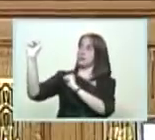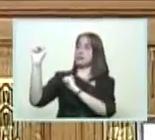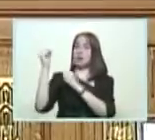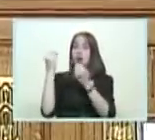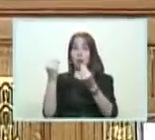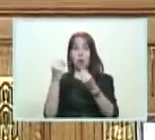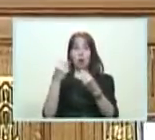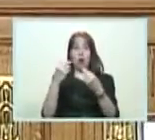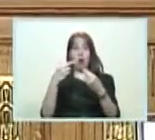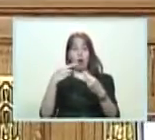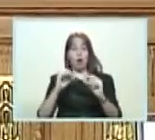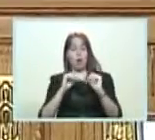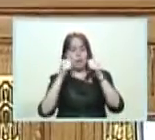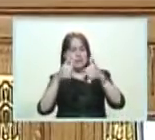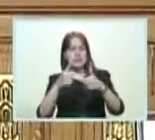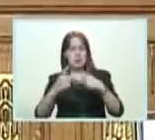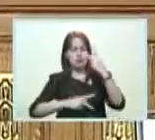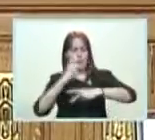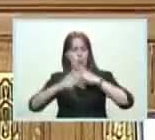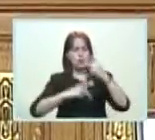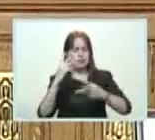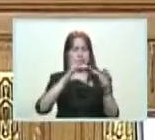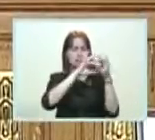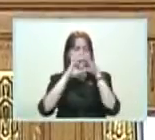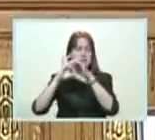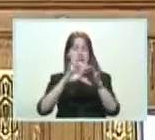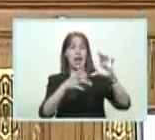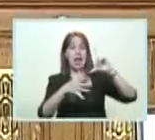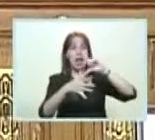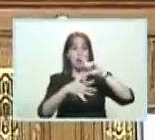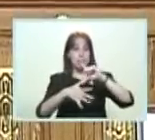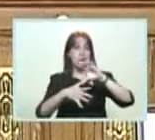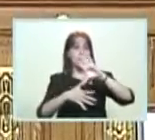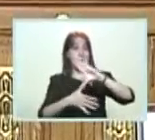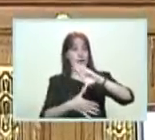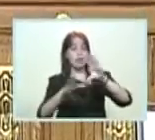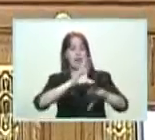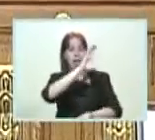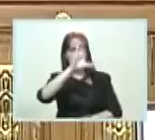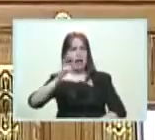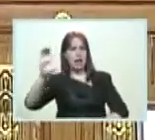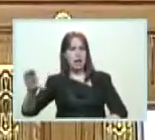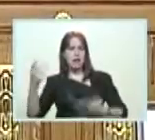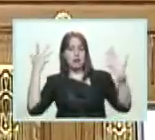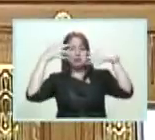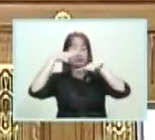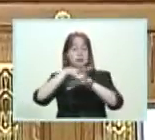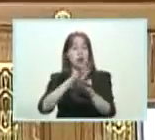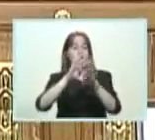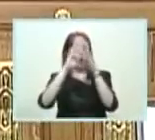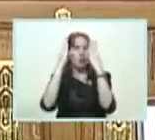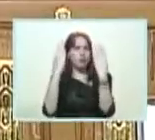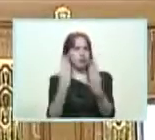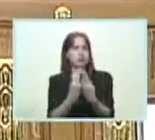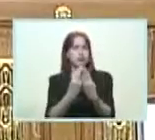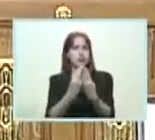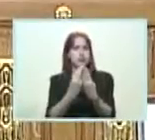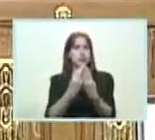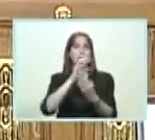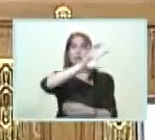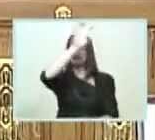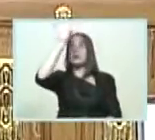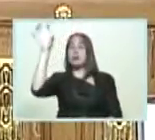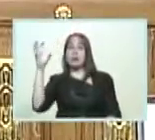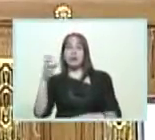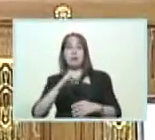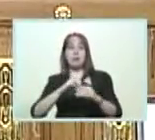Reiniciar un proceso de unificación e integración de América Latina, el Caribe y de integración con el mundo emergente, más allá de